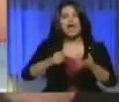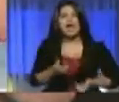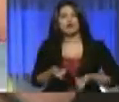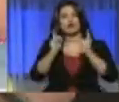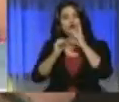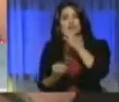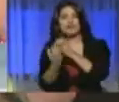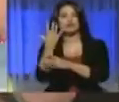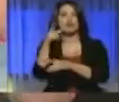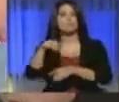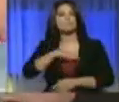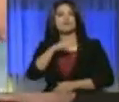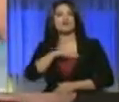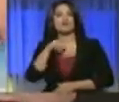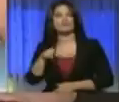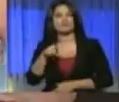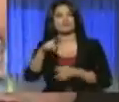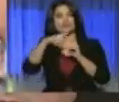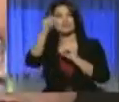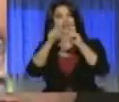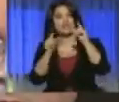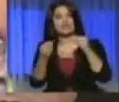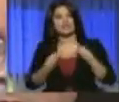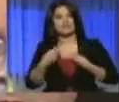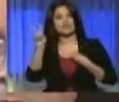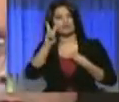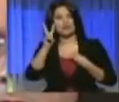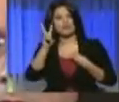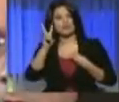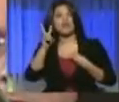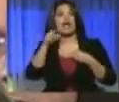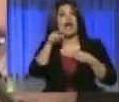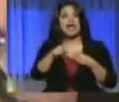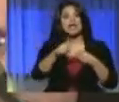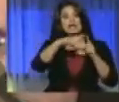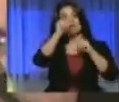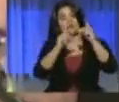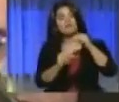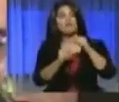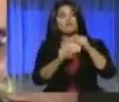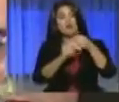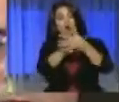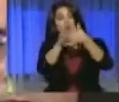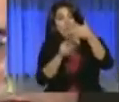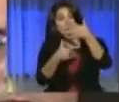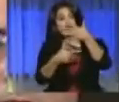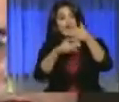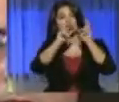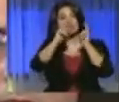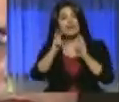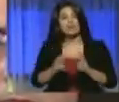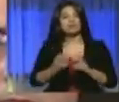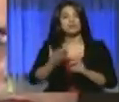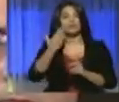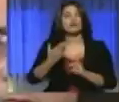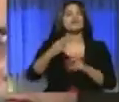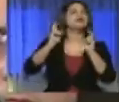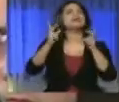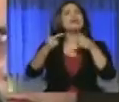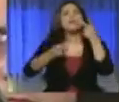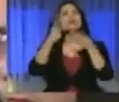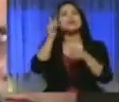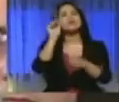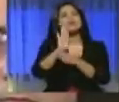de la gran misión. Y la gran misión tiene 8 vértices importantes que tienen que ver con todas las políticas de seguridad ciudadana de nuestro